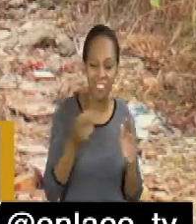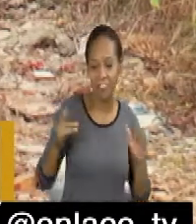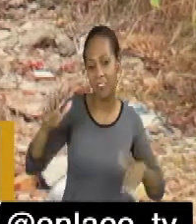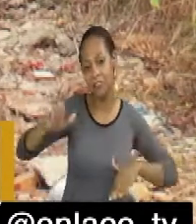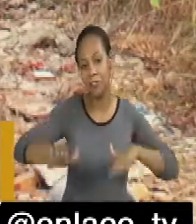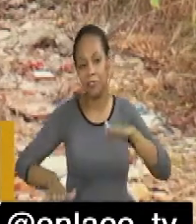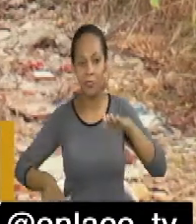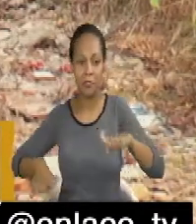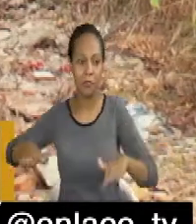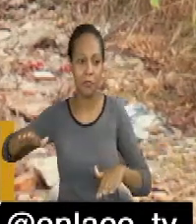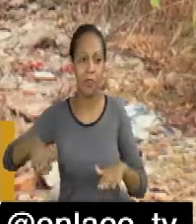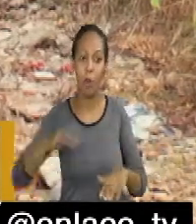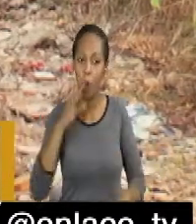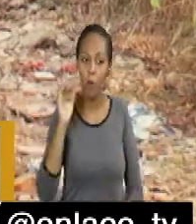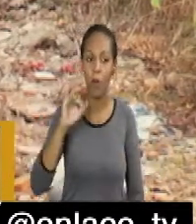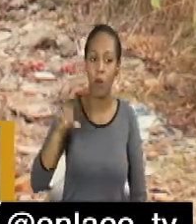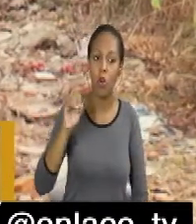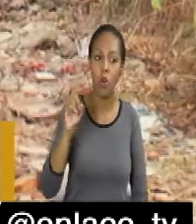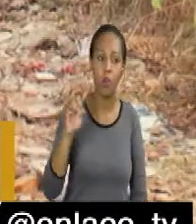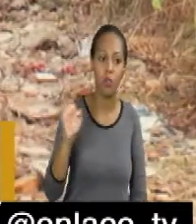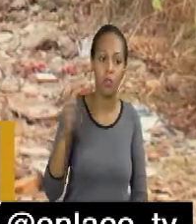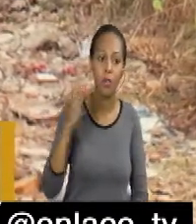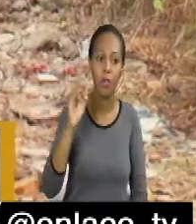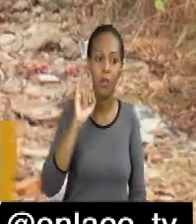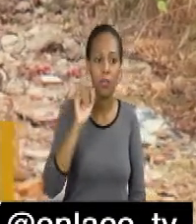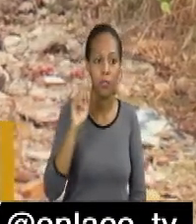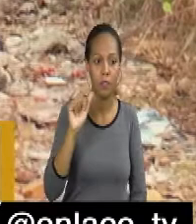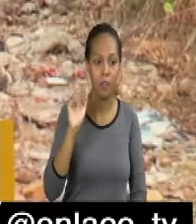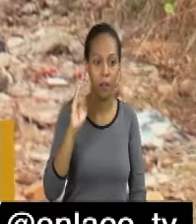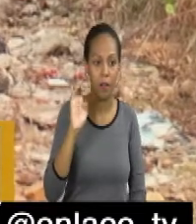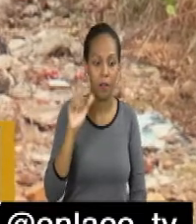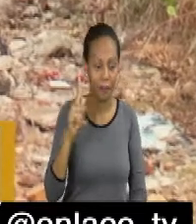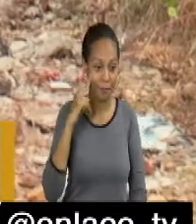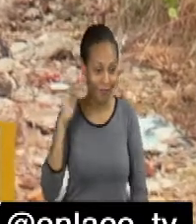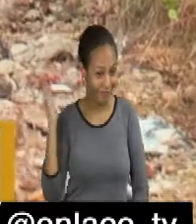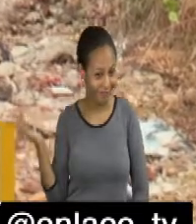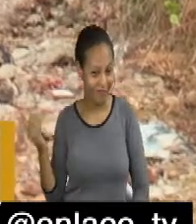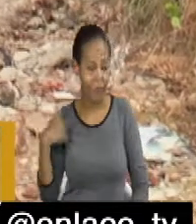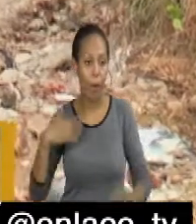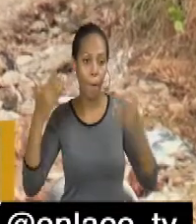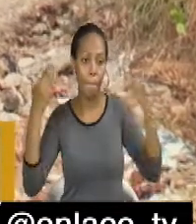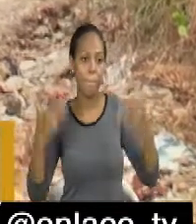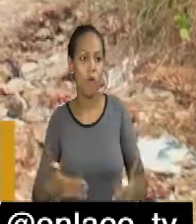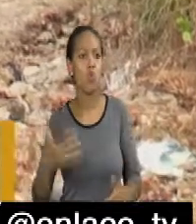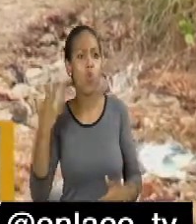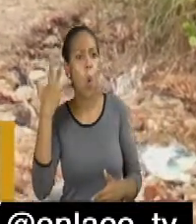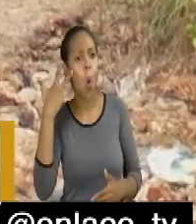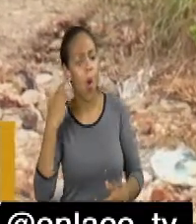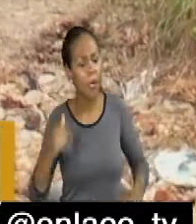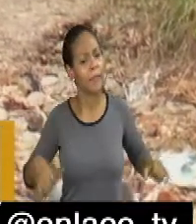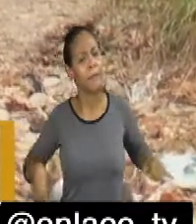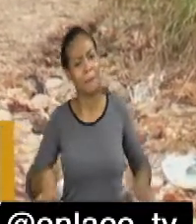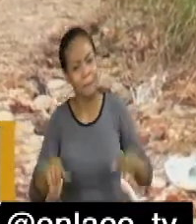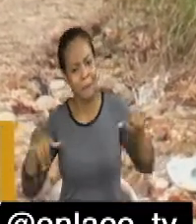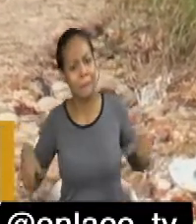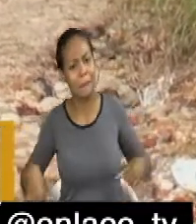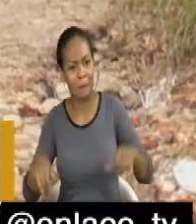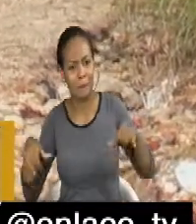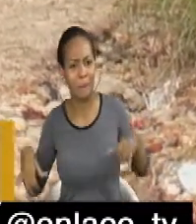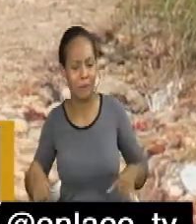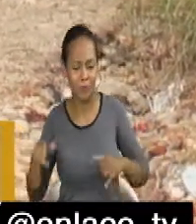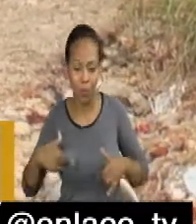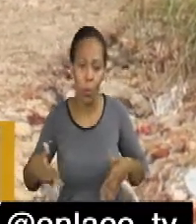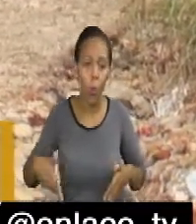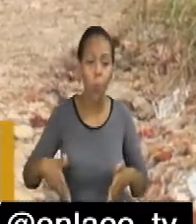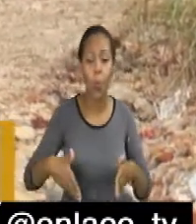es José Isabel Cadena. Él, como lo pueden ver, es una persona discapacitada, quien diariamente tiene que transitar por este camino. Parte de esta